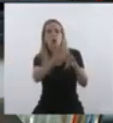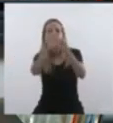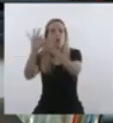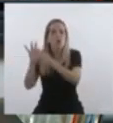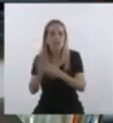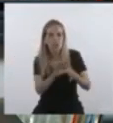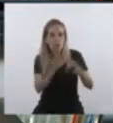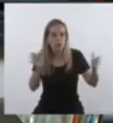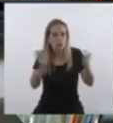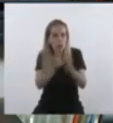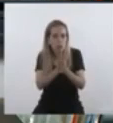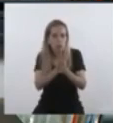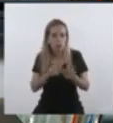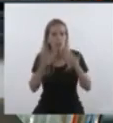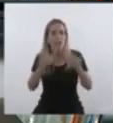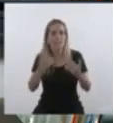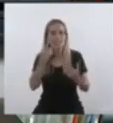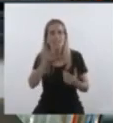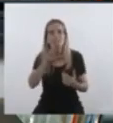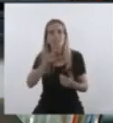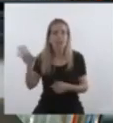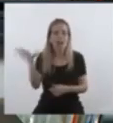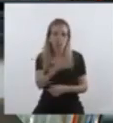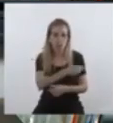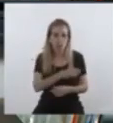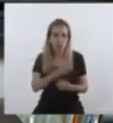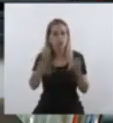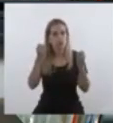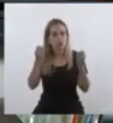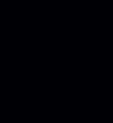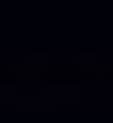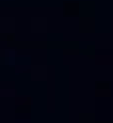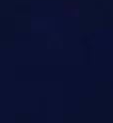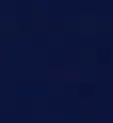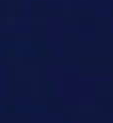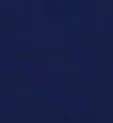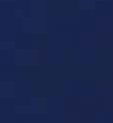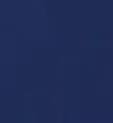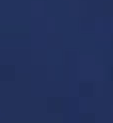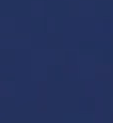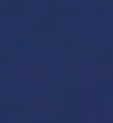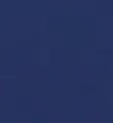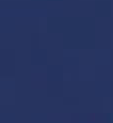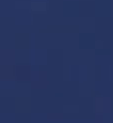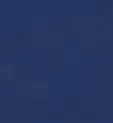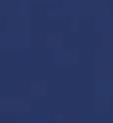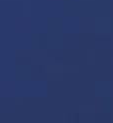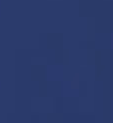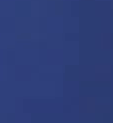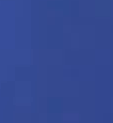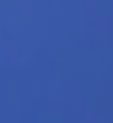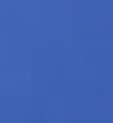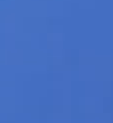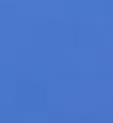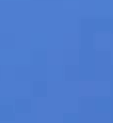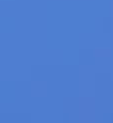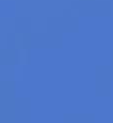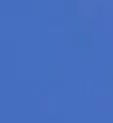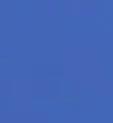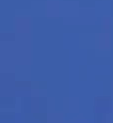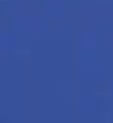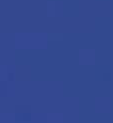nosotros. Gracias a todos y todas. Buenas noches.